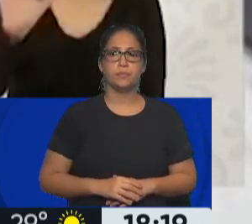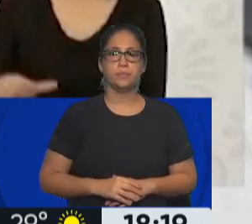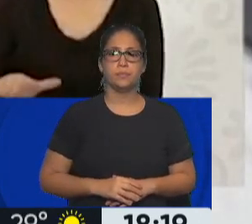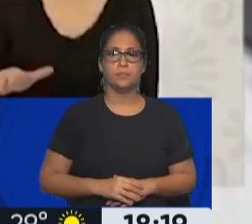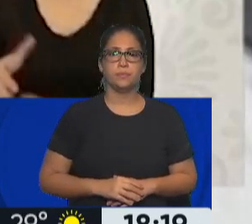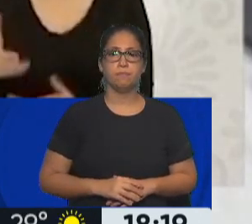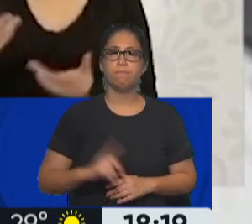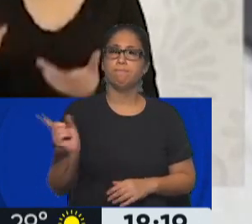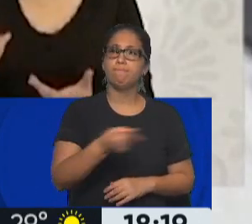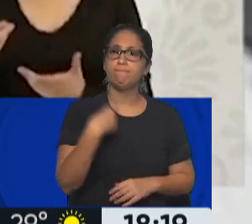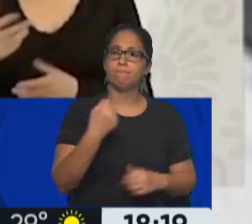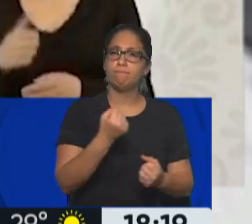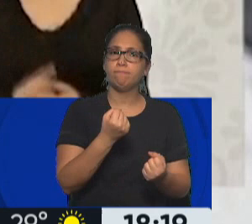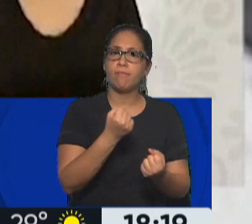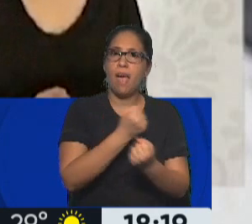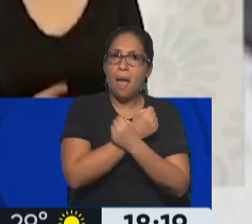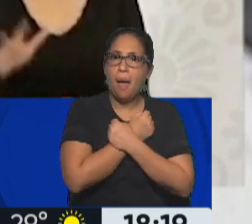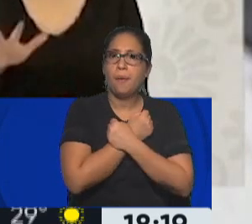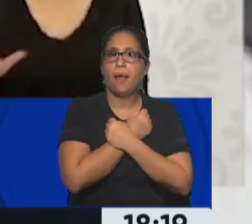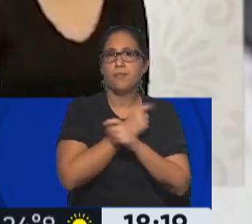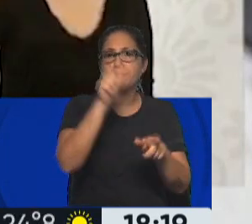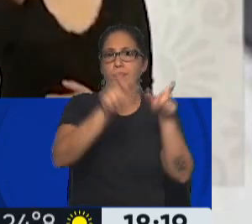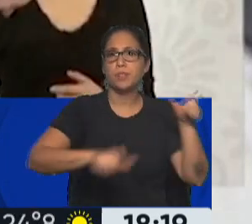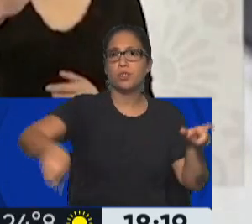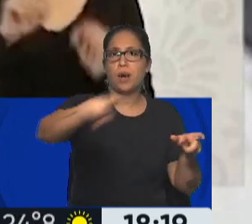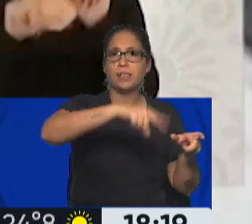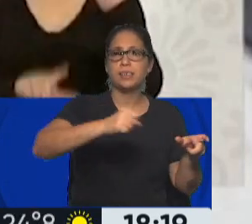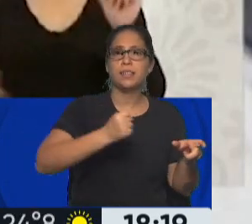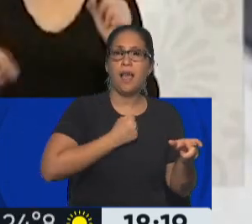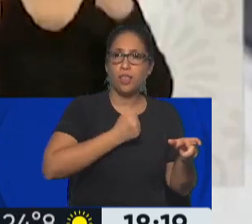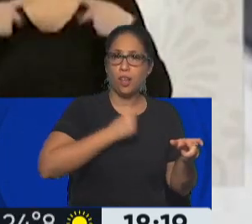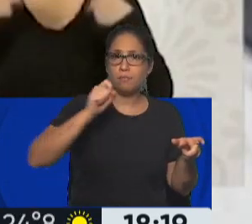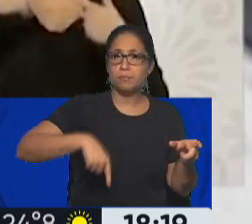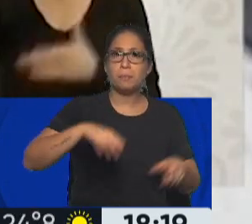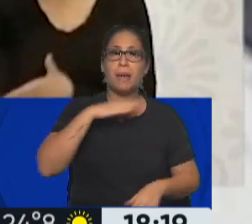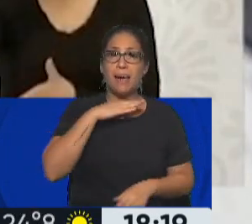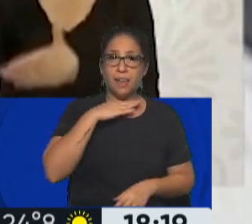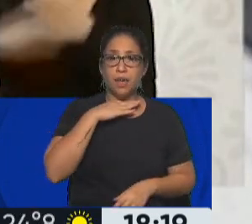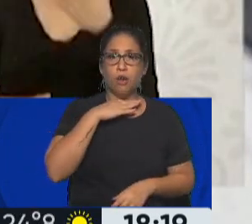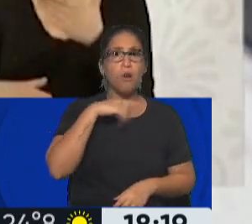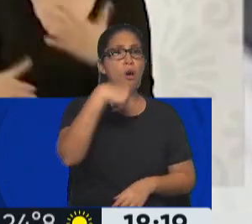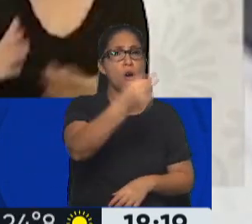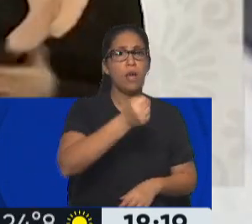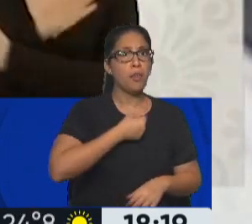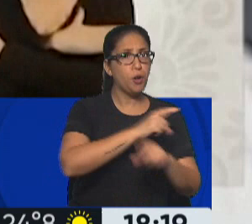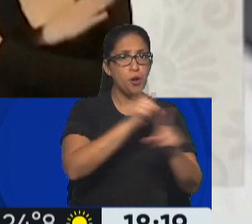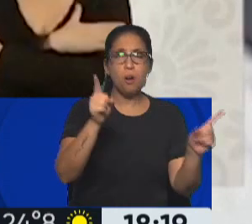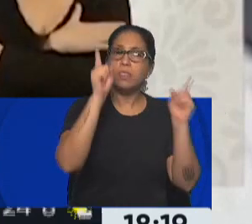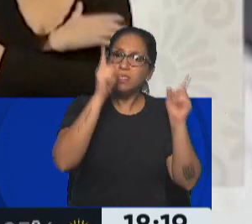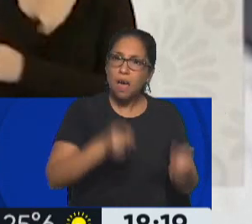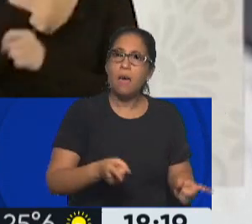nuestro abrazo a todos los católicos de México, pero también a los no católicos. El